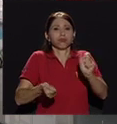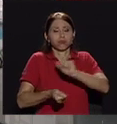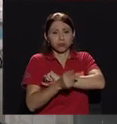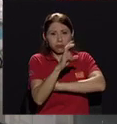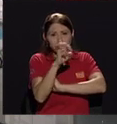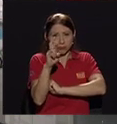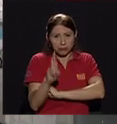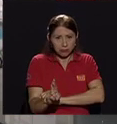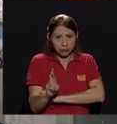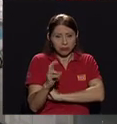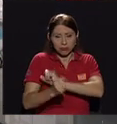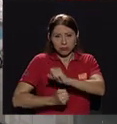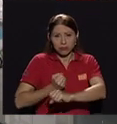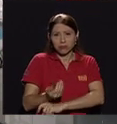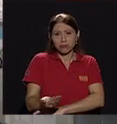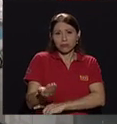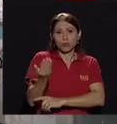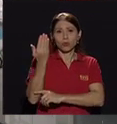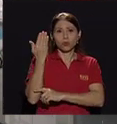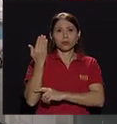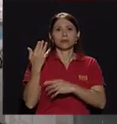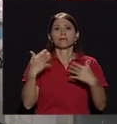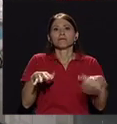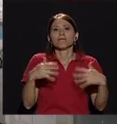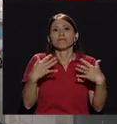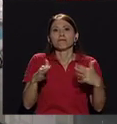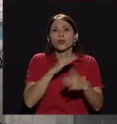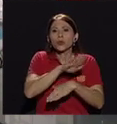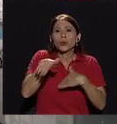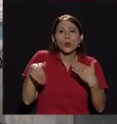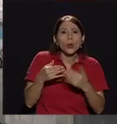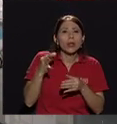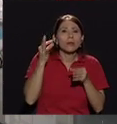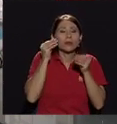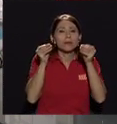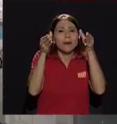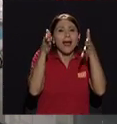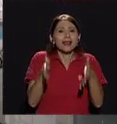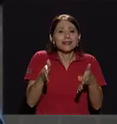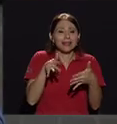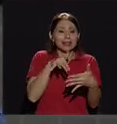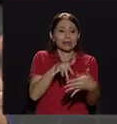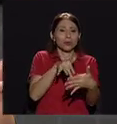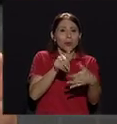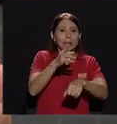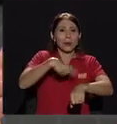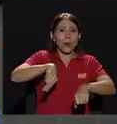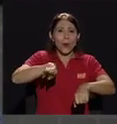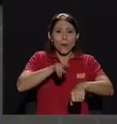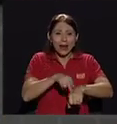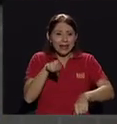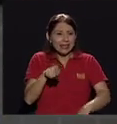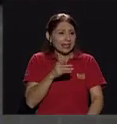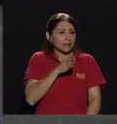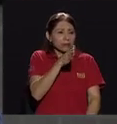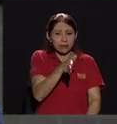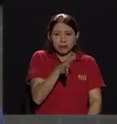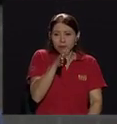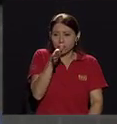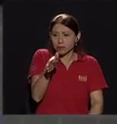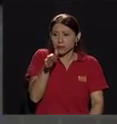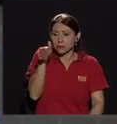en toda Costa Rica en esa época. Y ni qué decir de todas las maestras normalistas que estaban en todas las